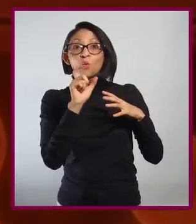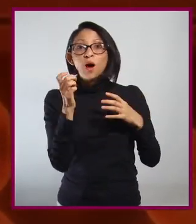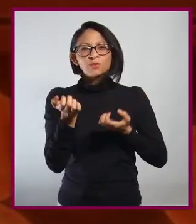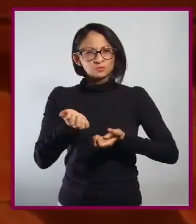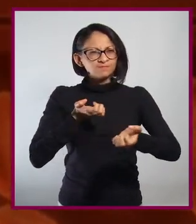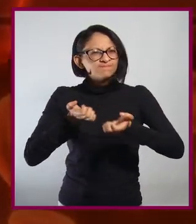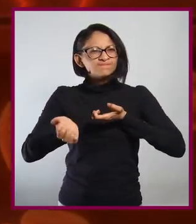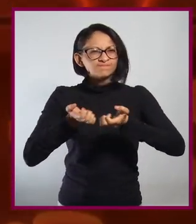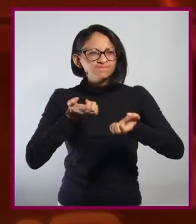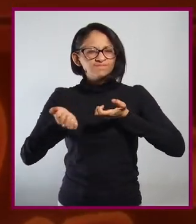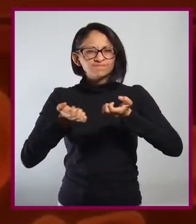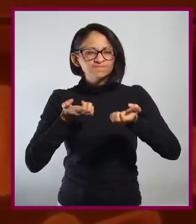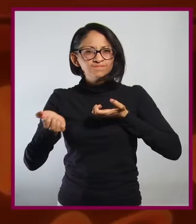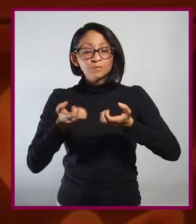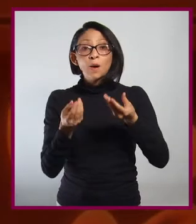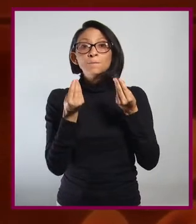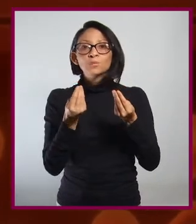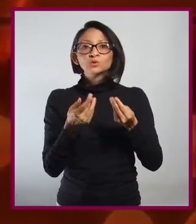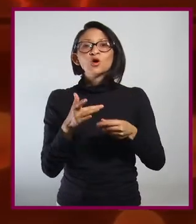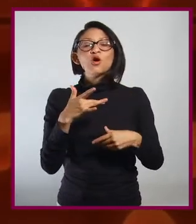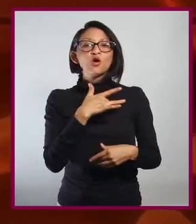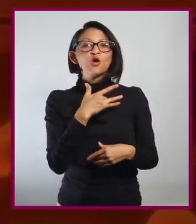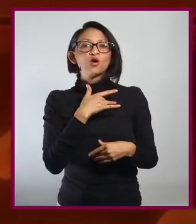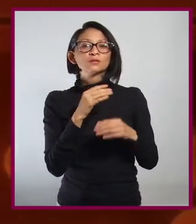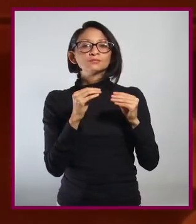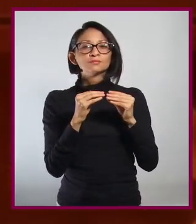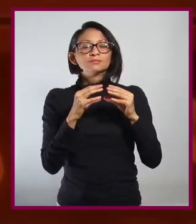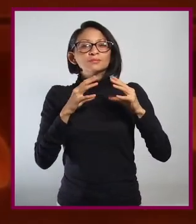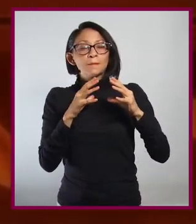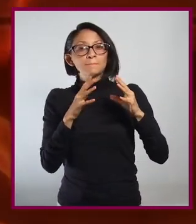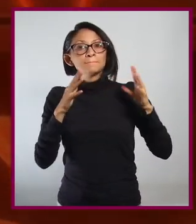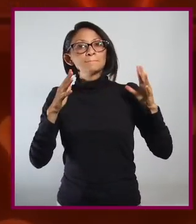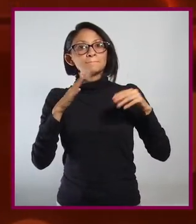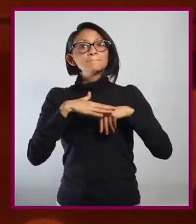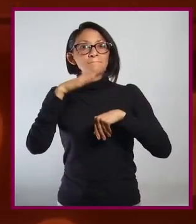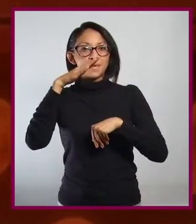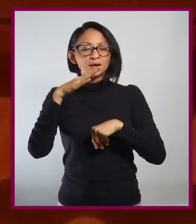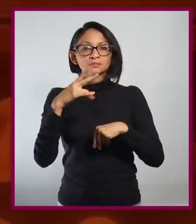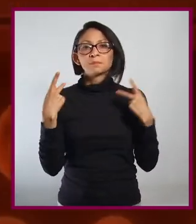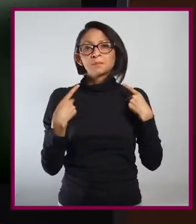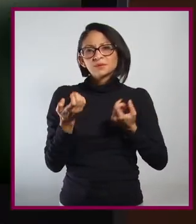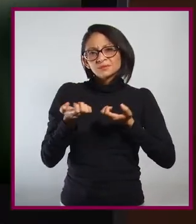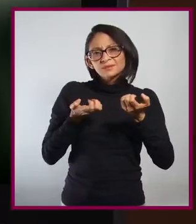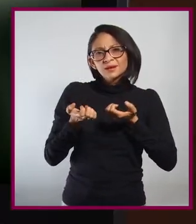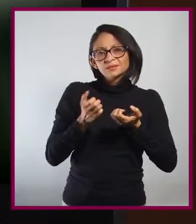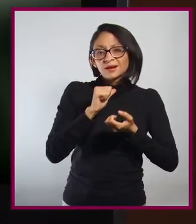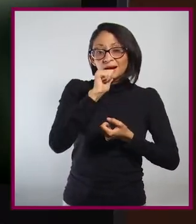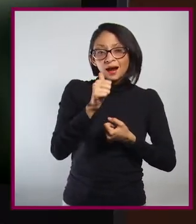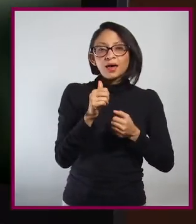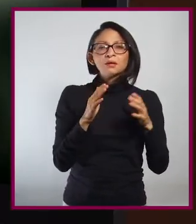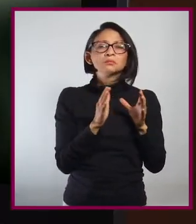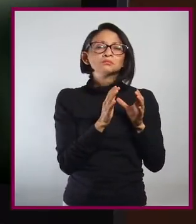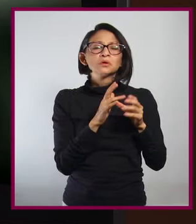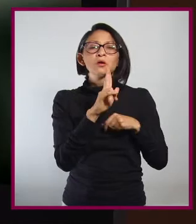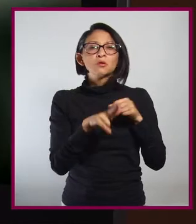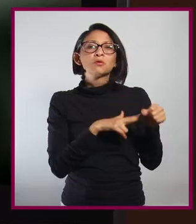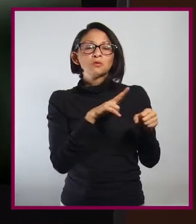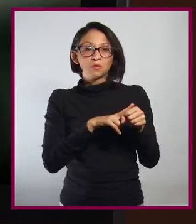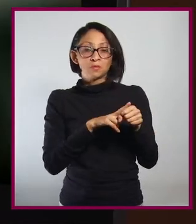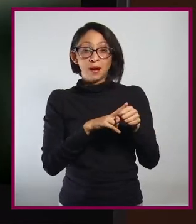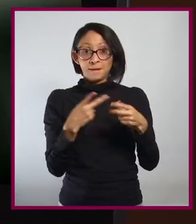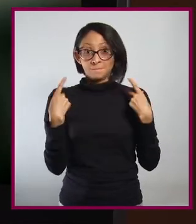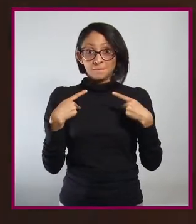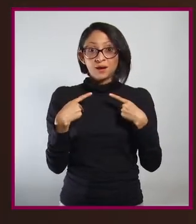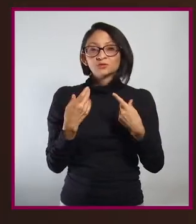crece cuando hay una mayor carga, una mayor demanda. Y los atletas de alto rendimiento pueden